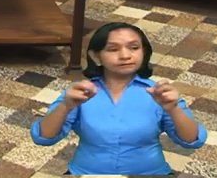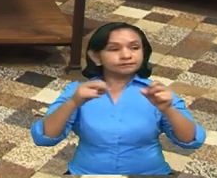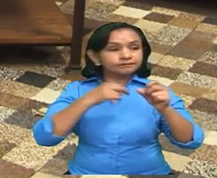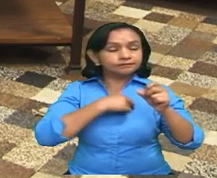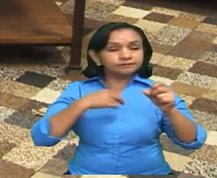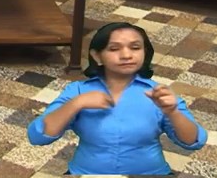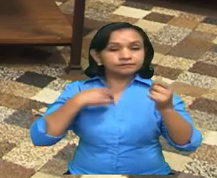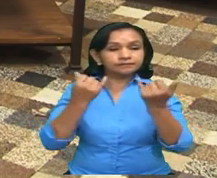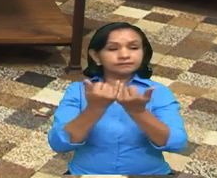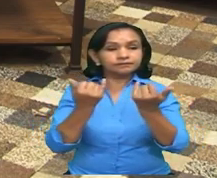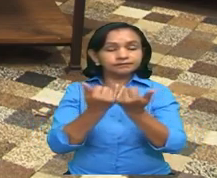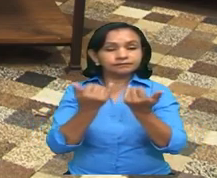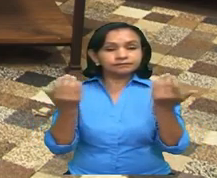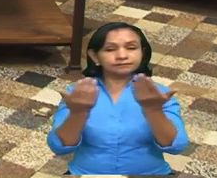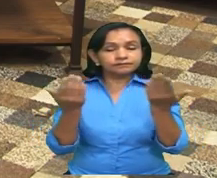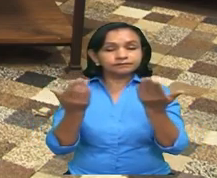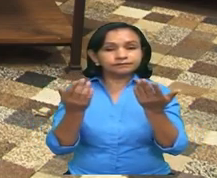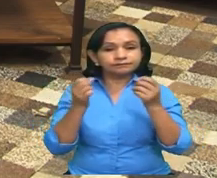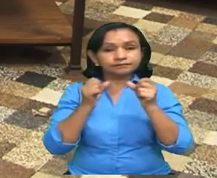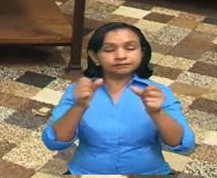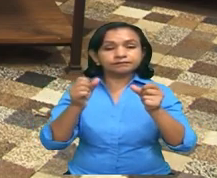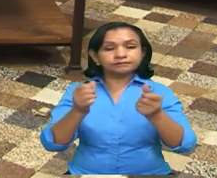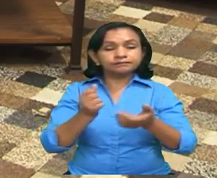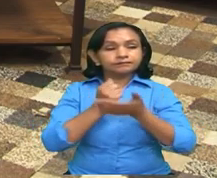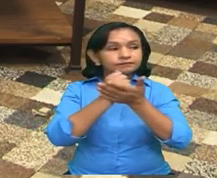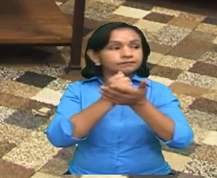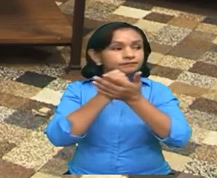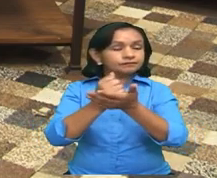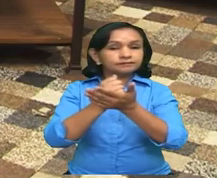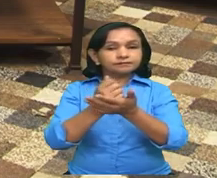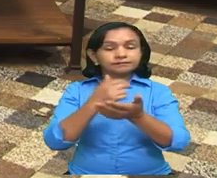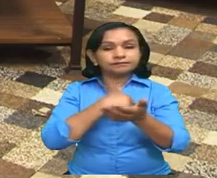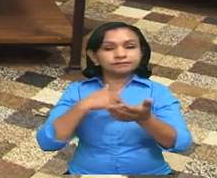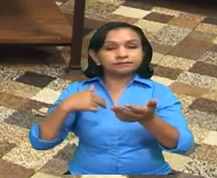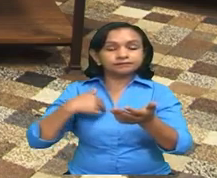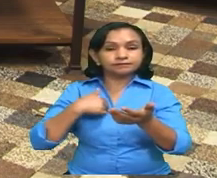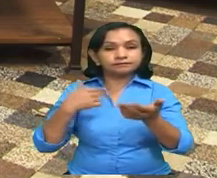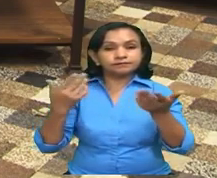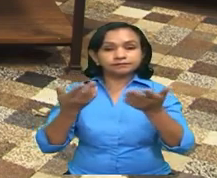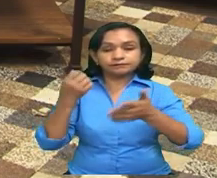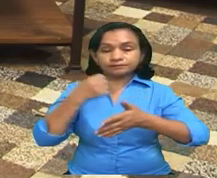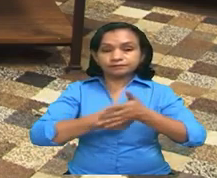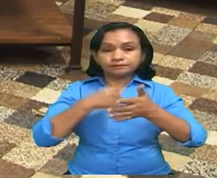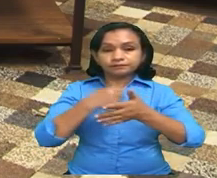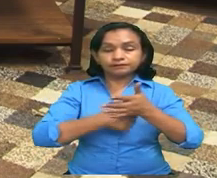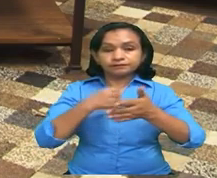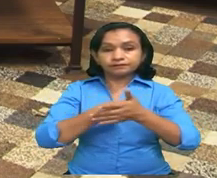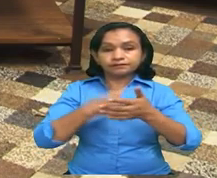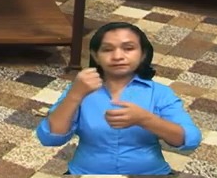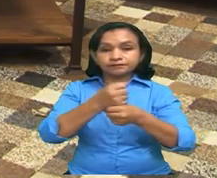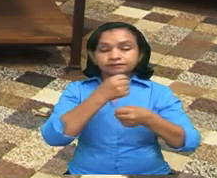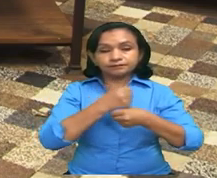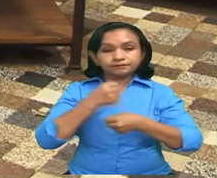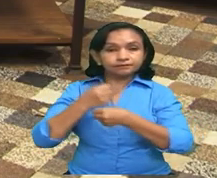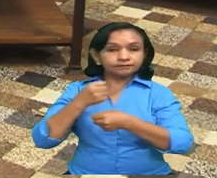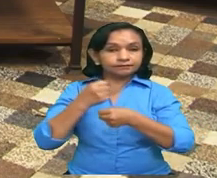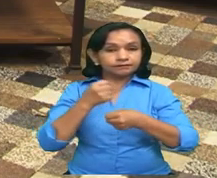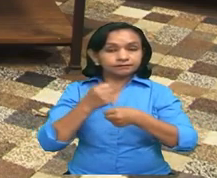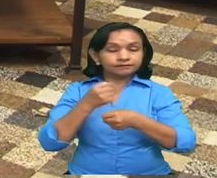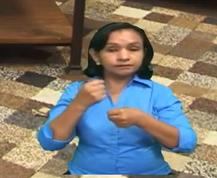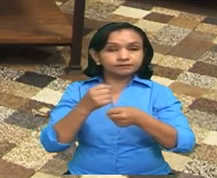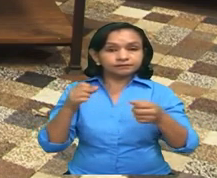y se quedaron más tiempo. Creo que ha sido un esfuerzo país realmente grande, se los ha venido atendiendo